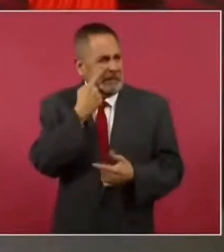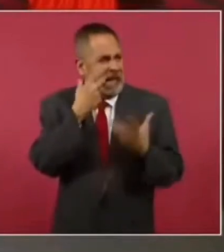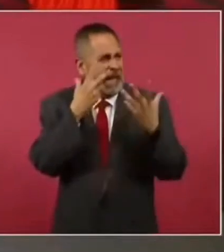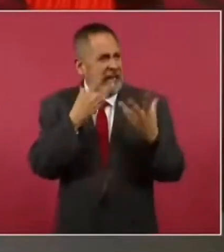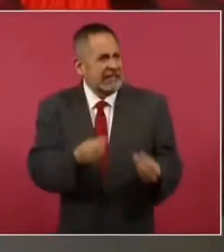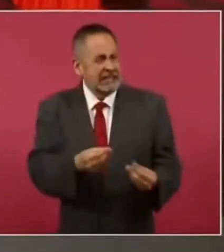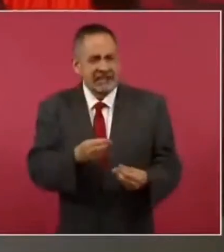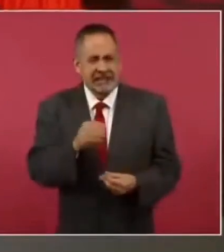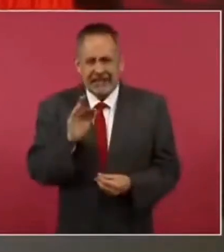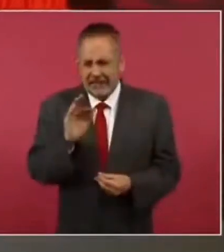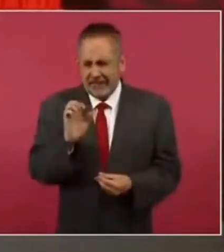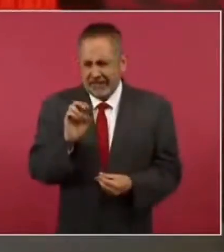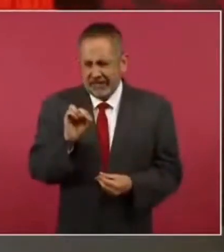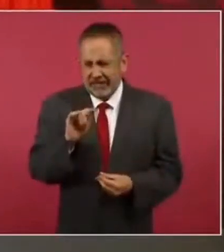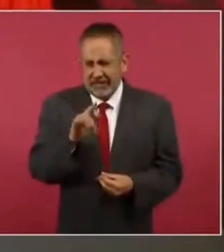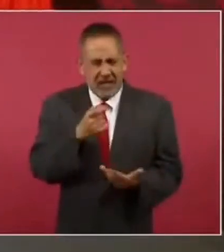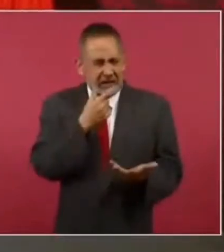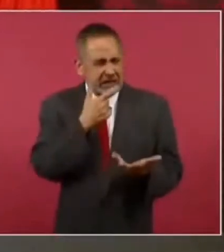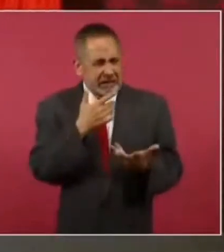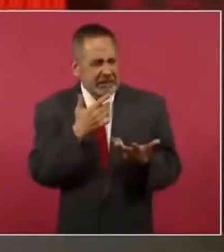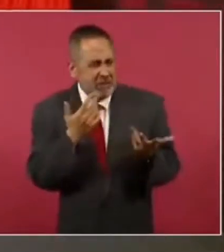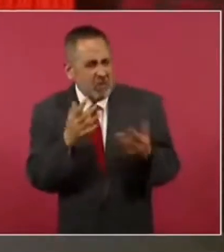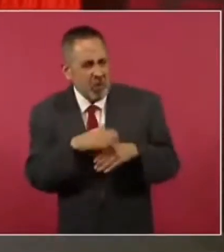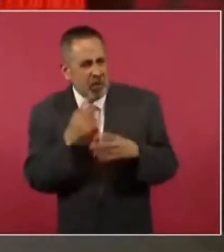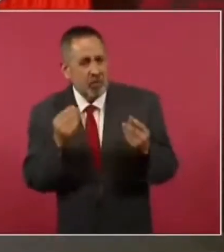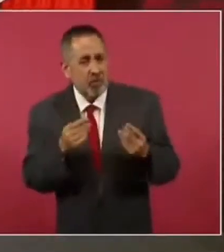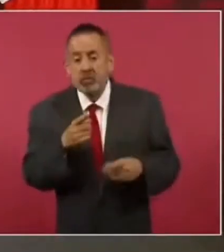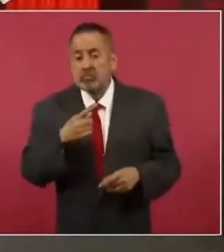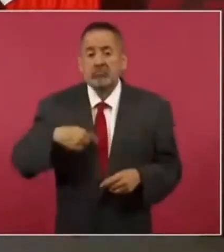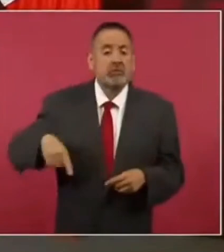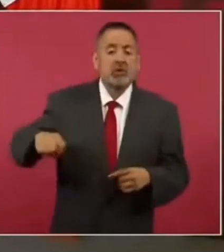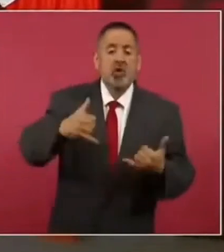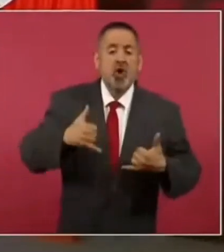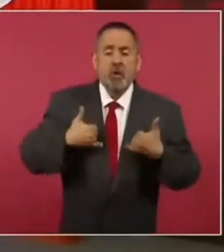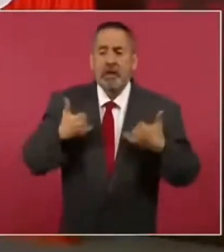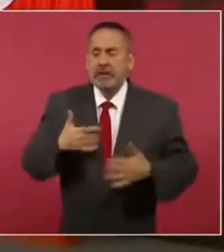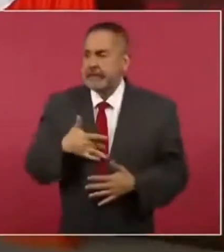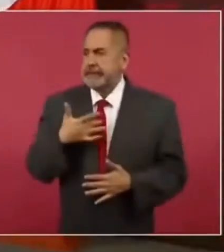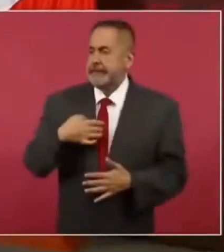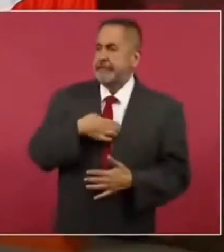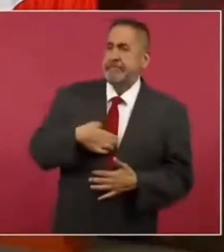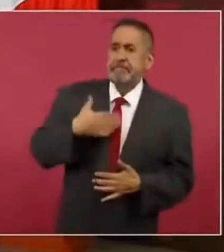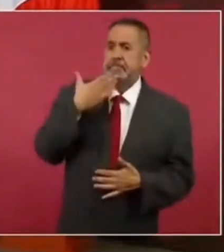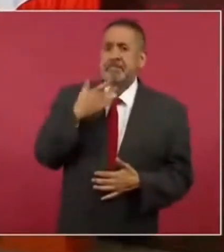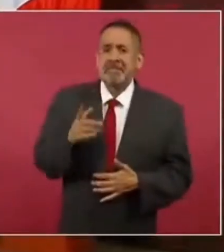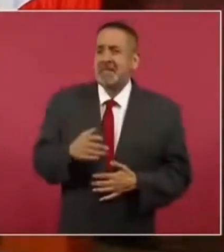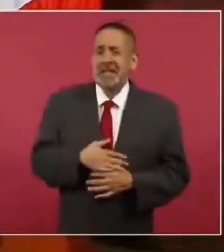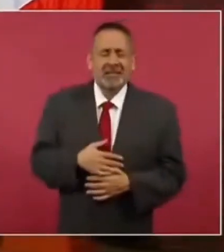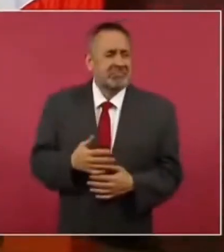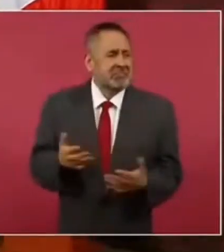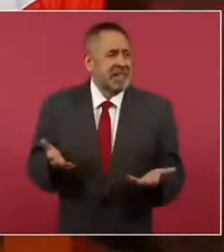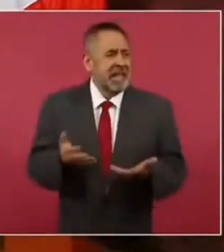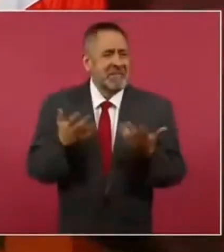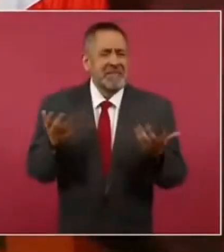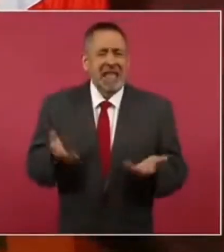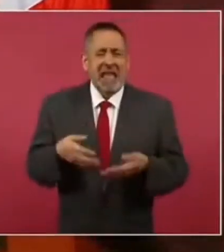pues es el equivalente a la insatisfacción que existe en los jóvenes